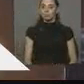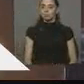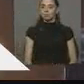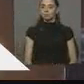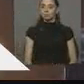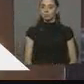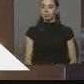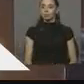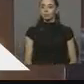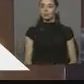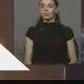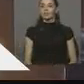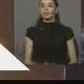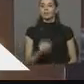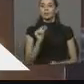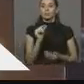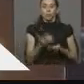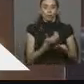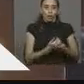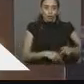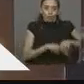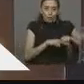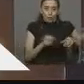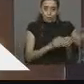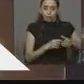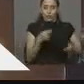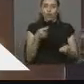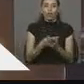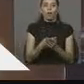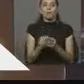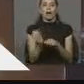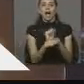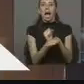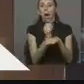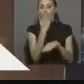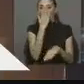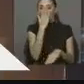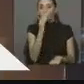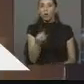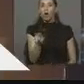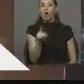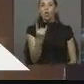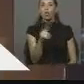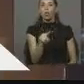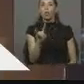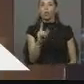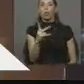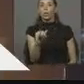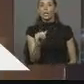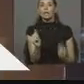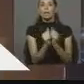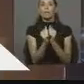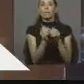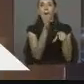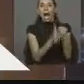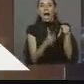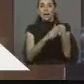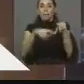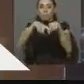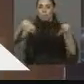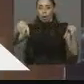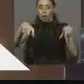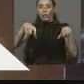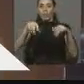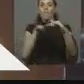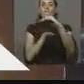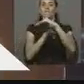y de lo poco que pudimos reunir les compramos unos Suzuki, unos panes de molde para que se pudieran movilizar, y les mandamos un fax que tenían que